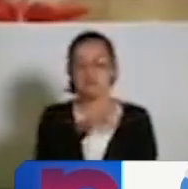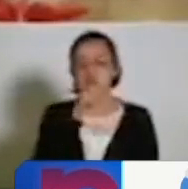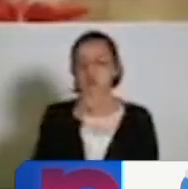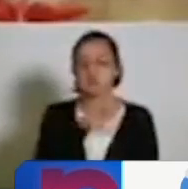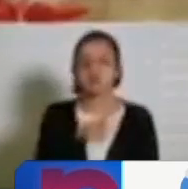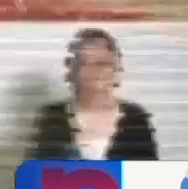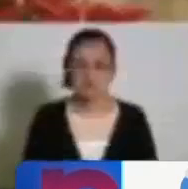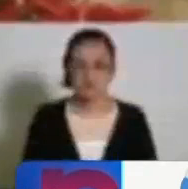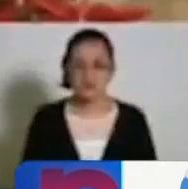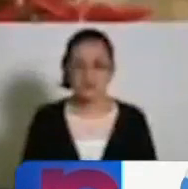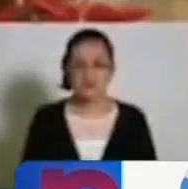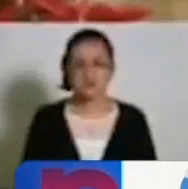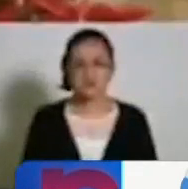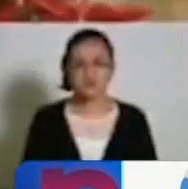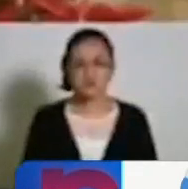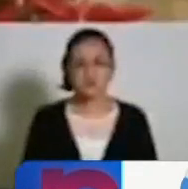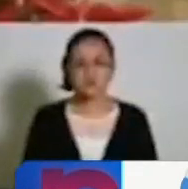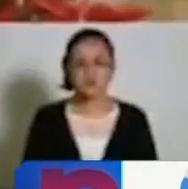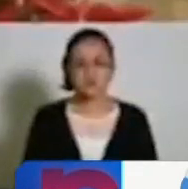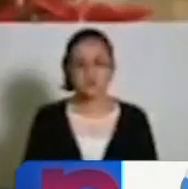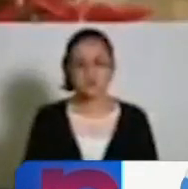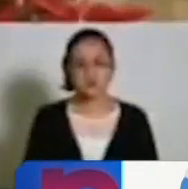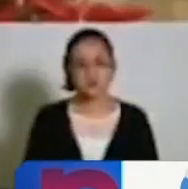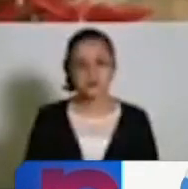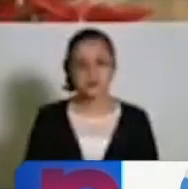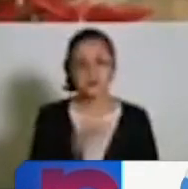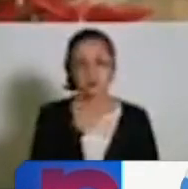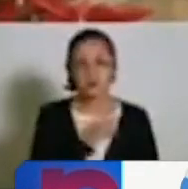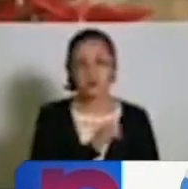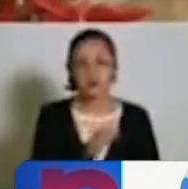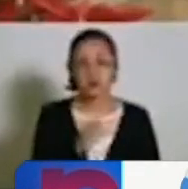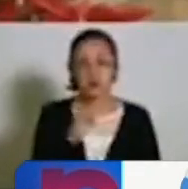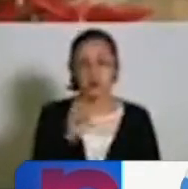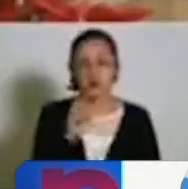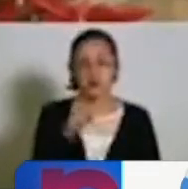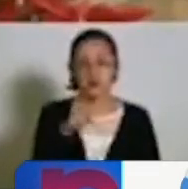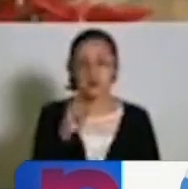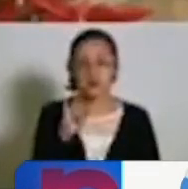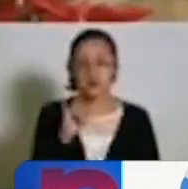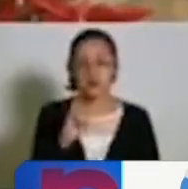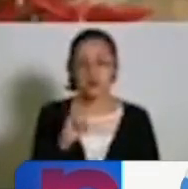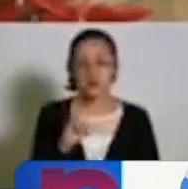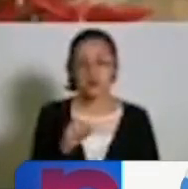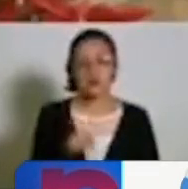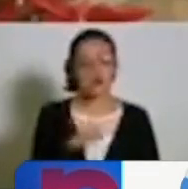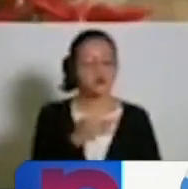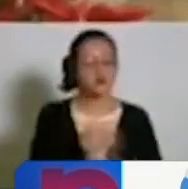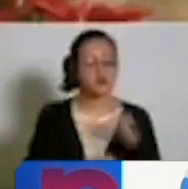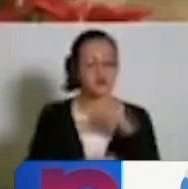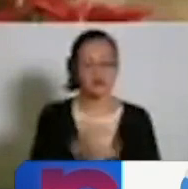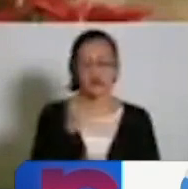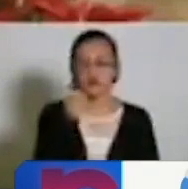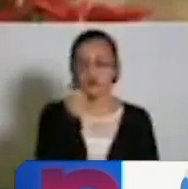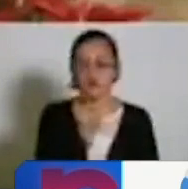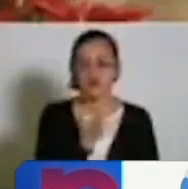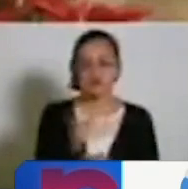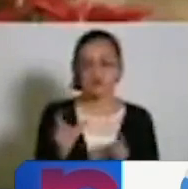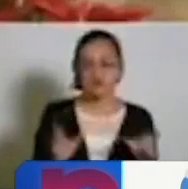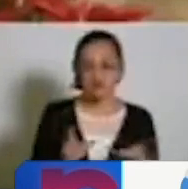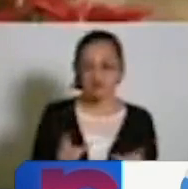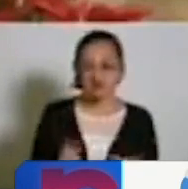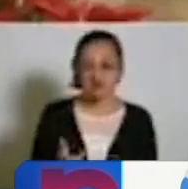a hombres del poder, el siniestro Kif Castañón, que a todos quiso